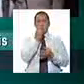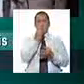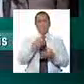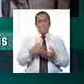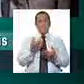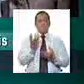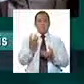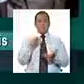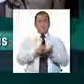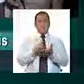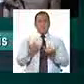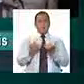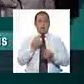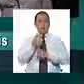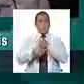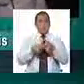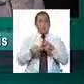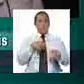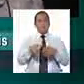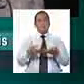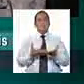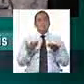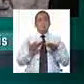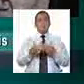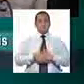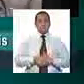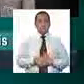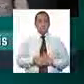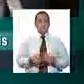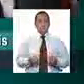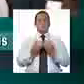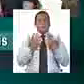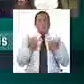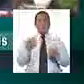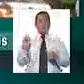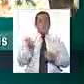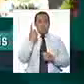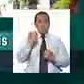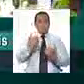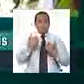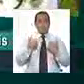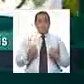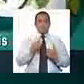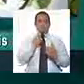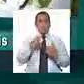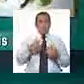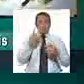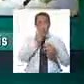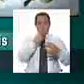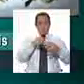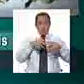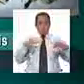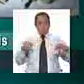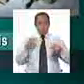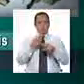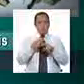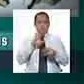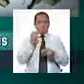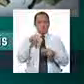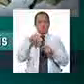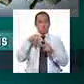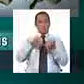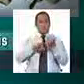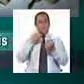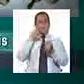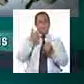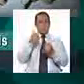que va a tener la oportunidad el público de conocer. Exacto. Más profundamente. Hola, ¿qué tal? Acá el primer plato tenemos una fantasía de papa. Como verás, hemos trabajado